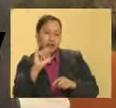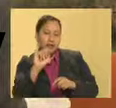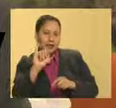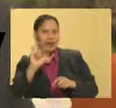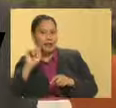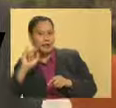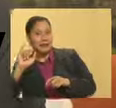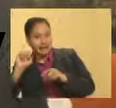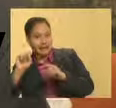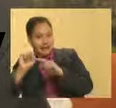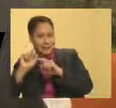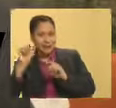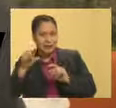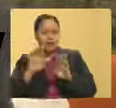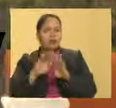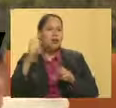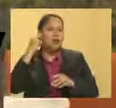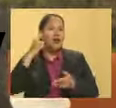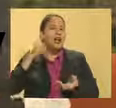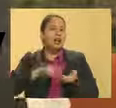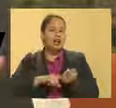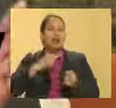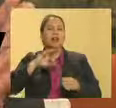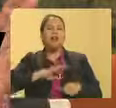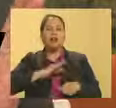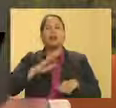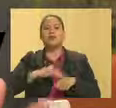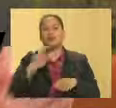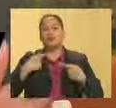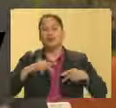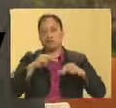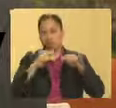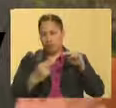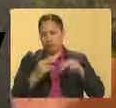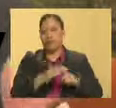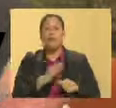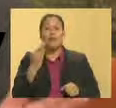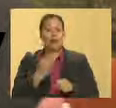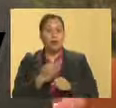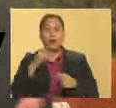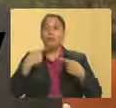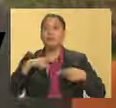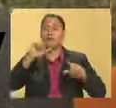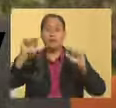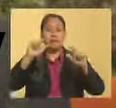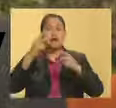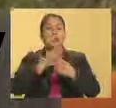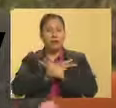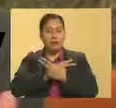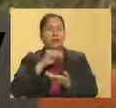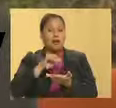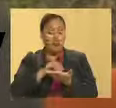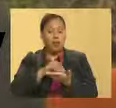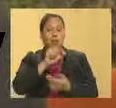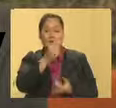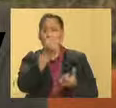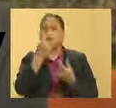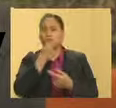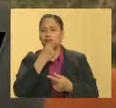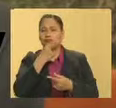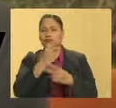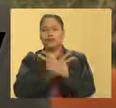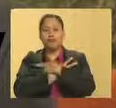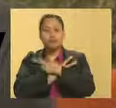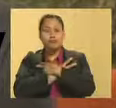como otitis del nadador, y ahorita que están en vacaciones todavía los niños, en